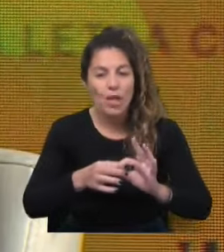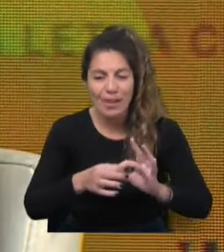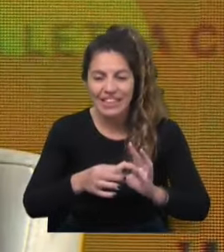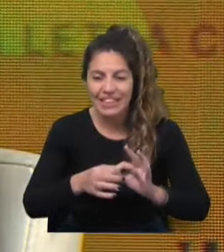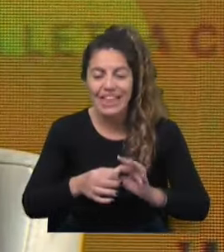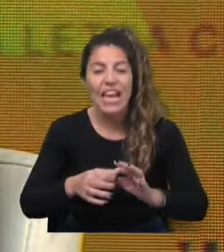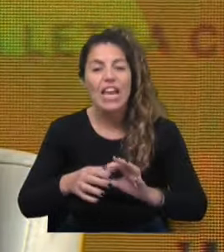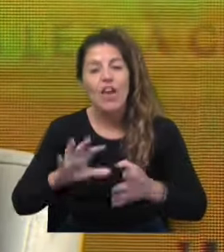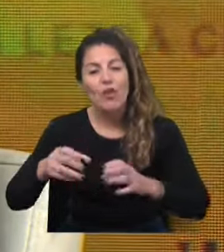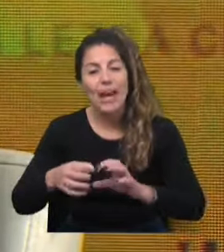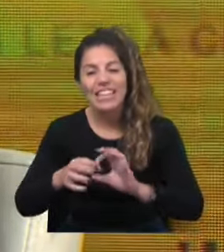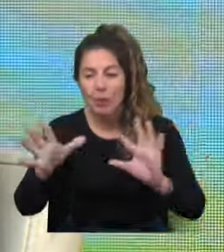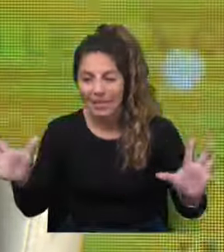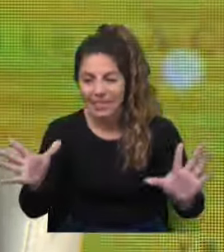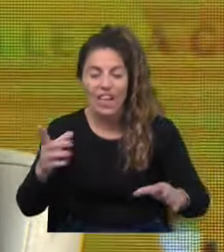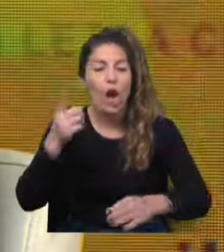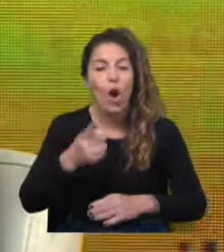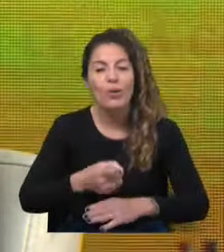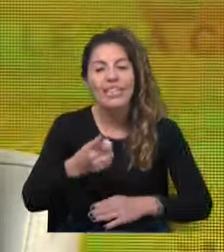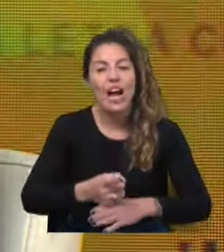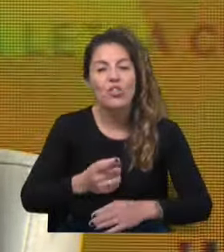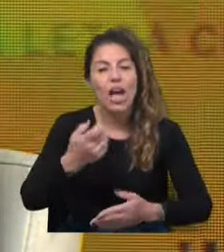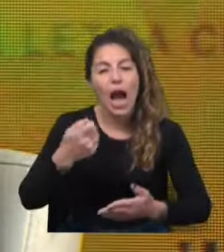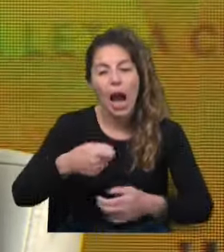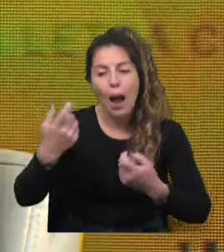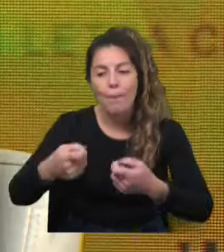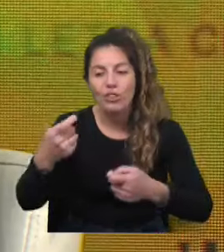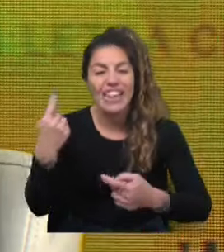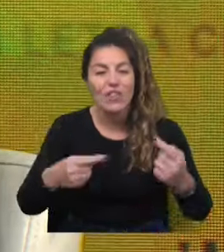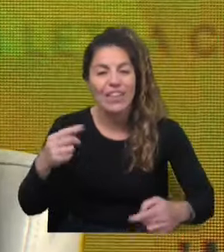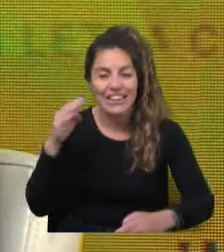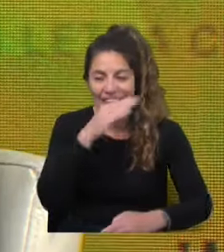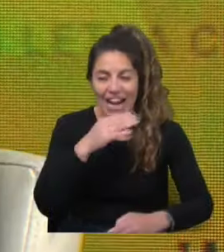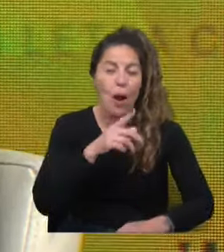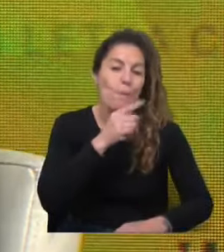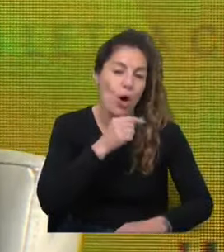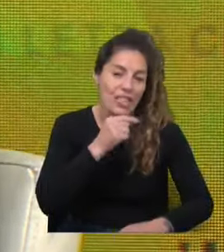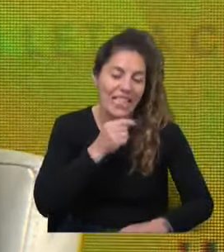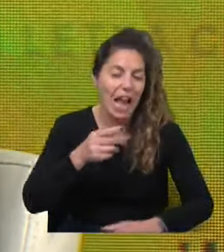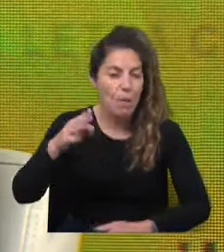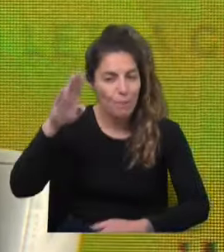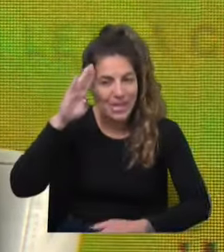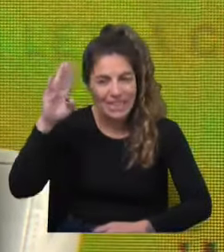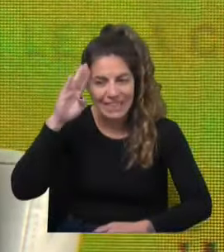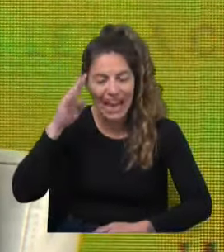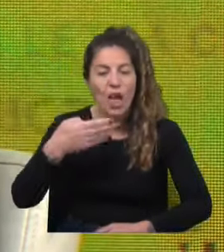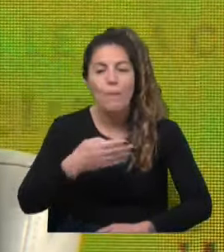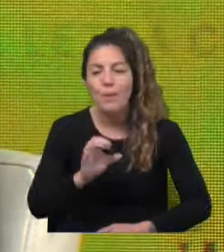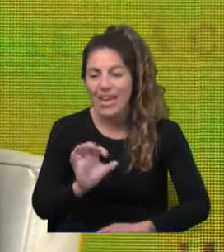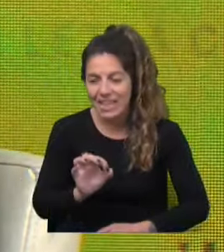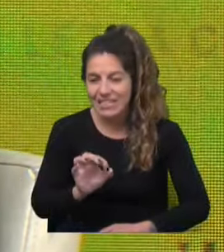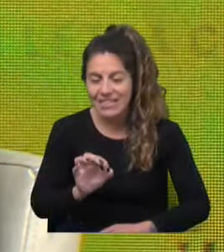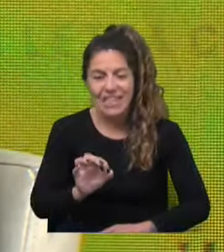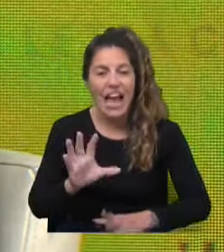forma independiente, que están obligados a aportar a varias cajas, caja policial, caja militar, BPS,